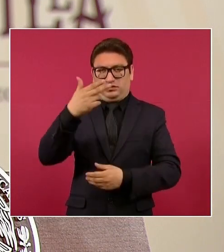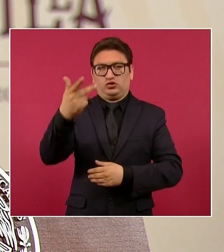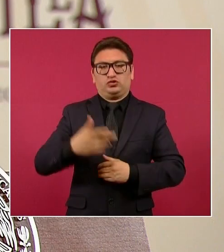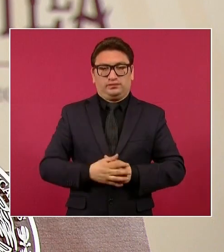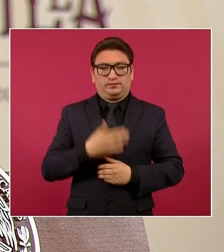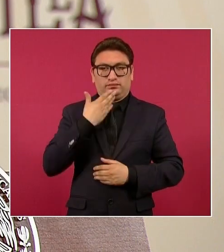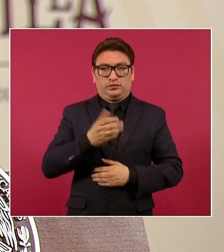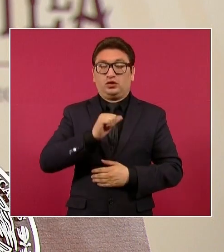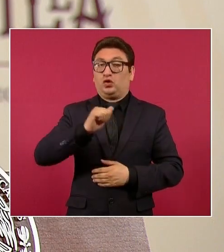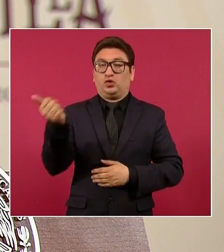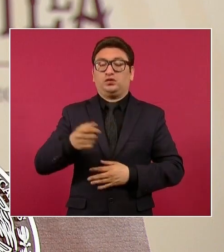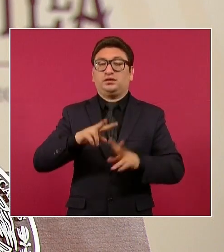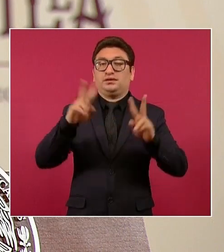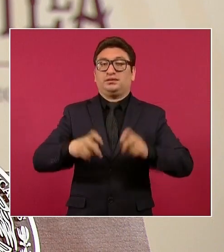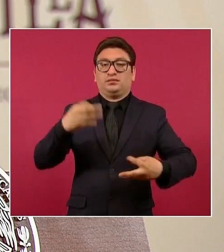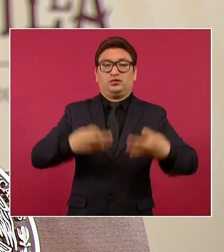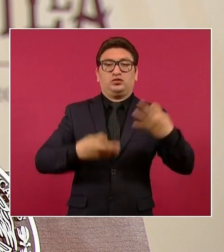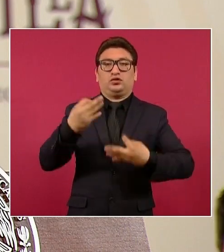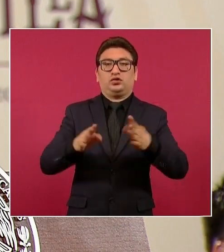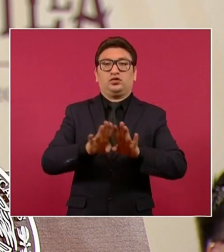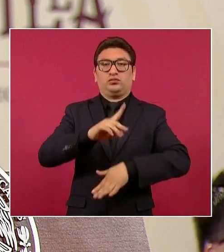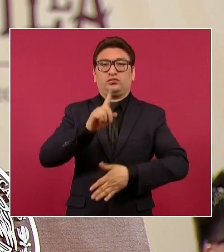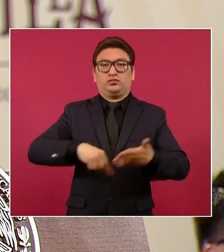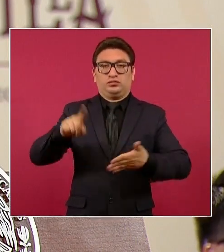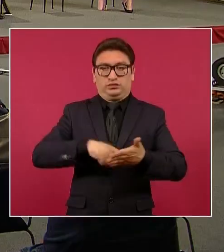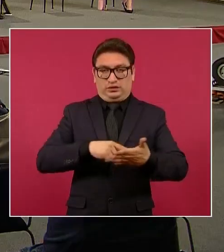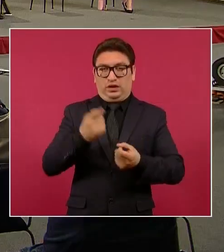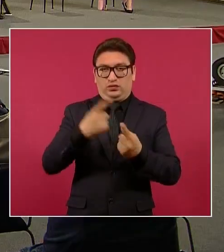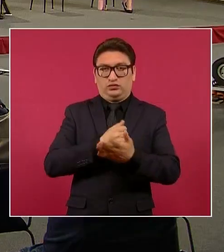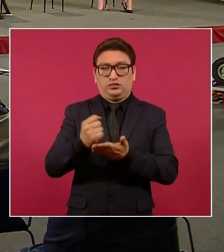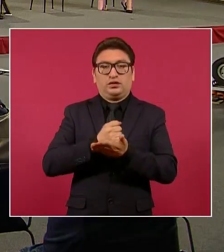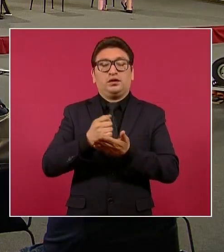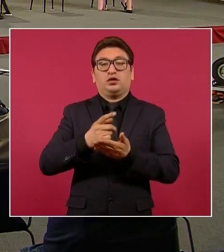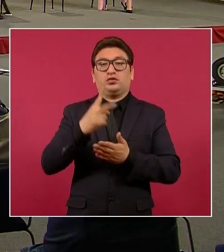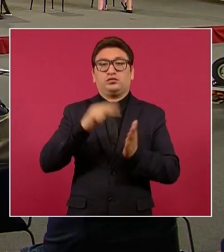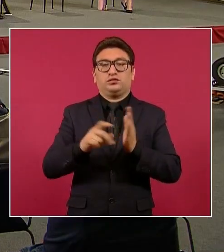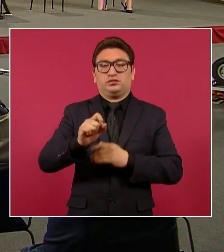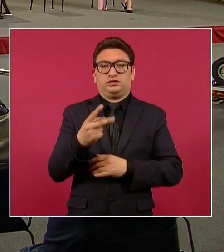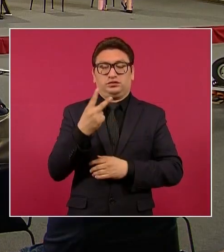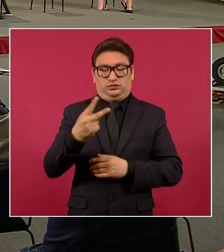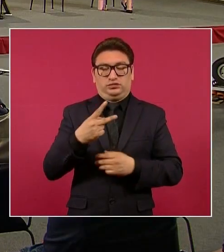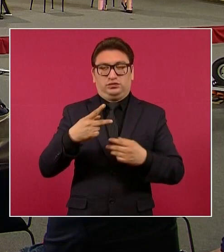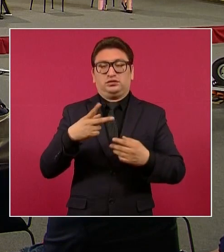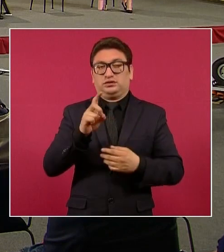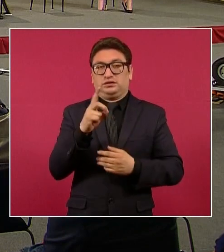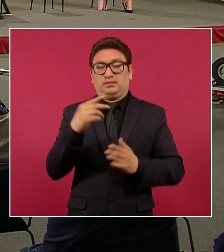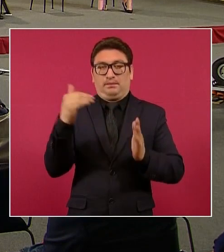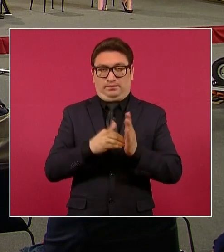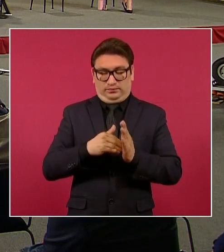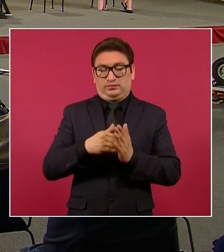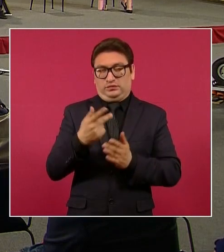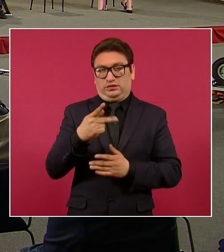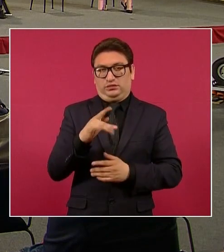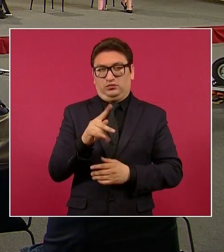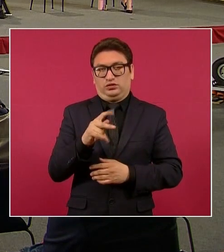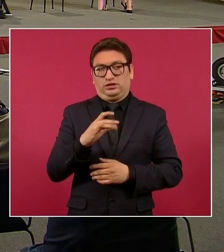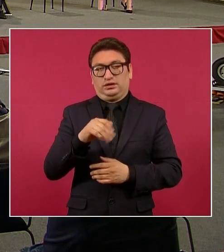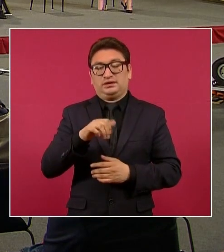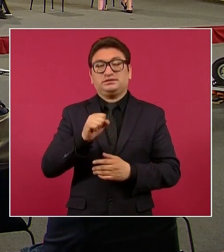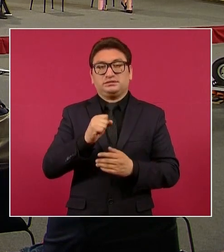parte de la certeza jurídica es la cancelación de hipotecas. En el 2022 se suscribieron 30.325 hipotecas de